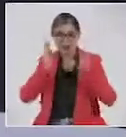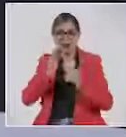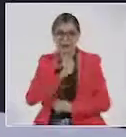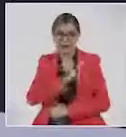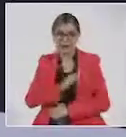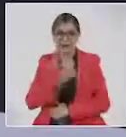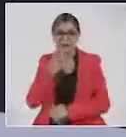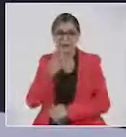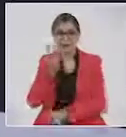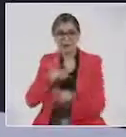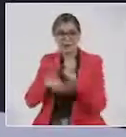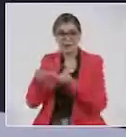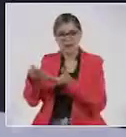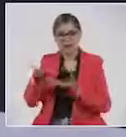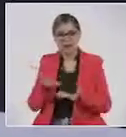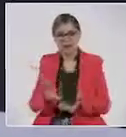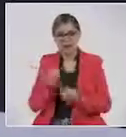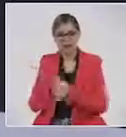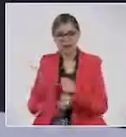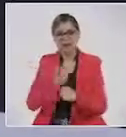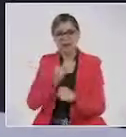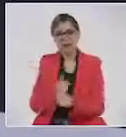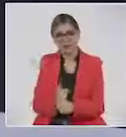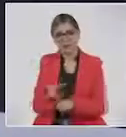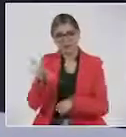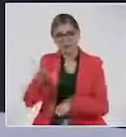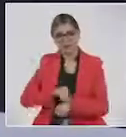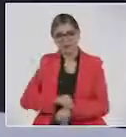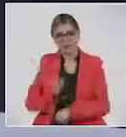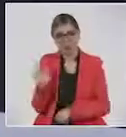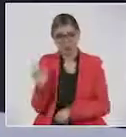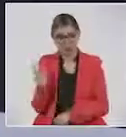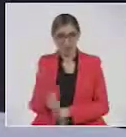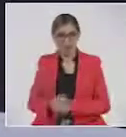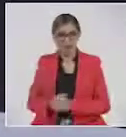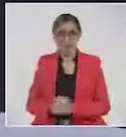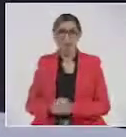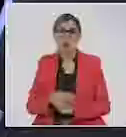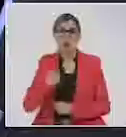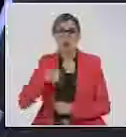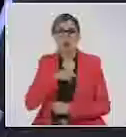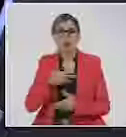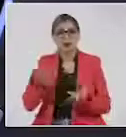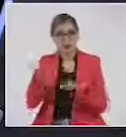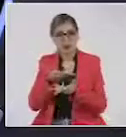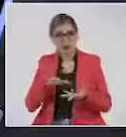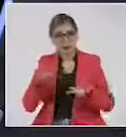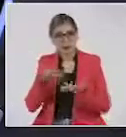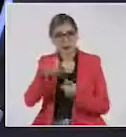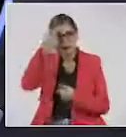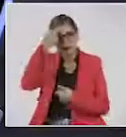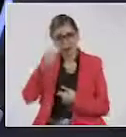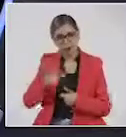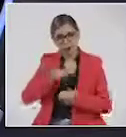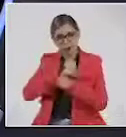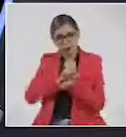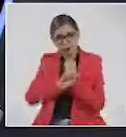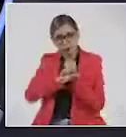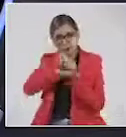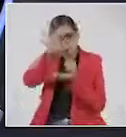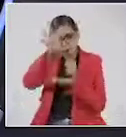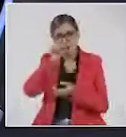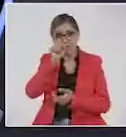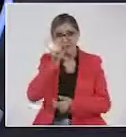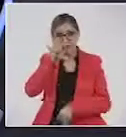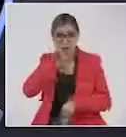proyectar donde nos den la oportunidad. Y una vez hecho este paso, que se proyecte en los espacios que se nos